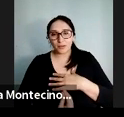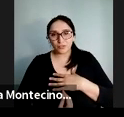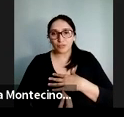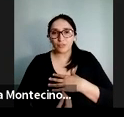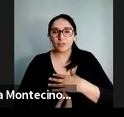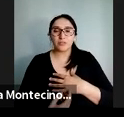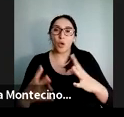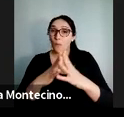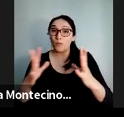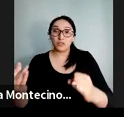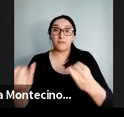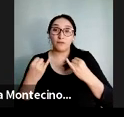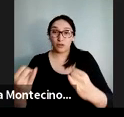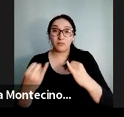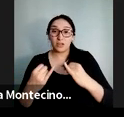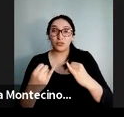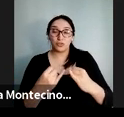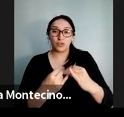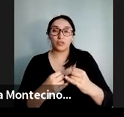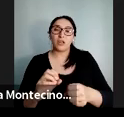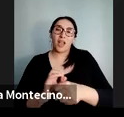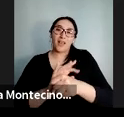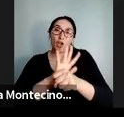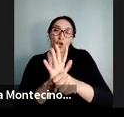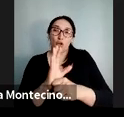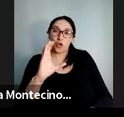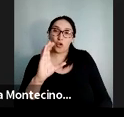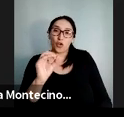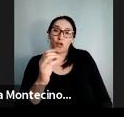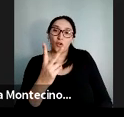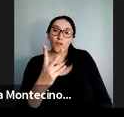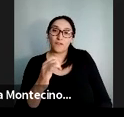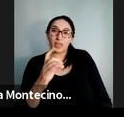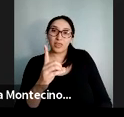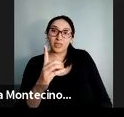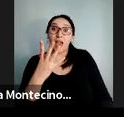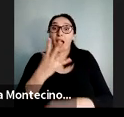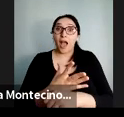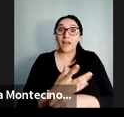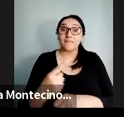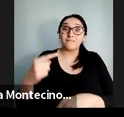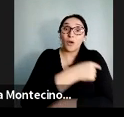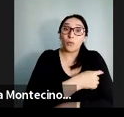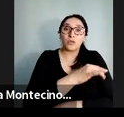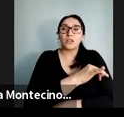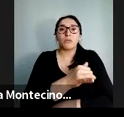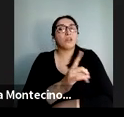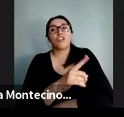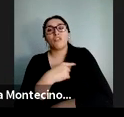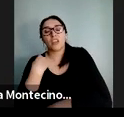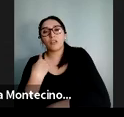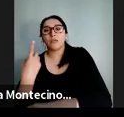pienso mucho sobre todo con el abordaje del COVID, por ejemplo, que es como, hay una vacuna, falló la vacuna, pasó esto en tal